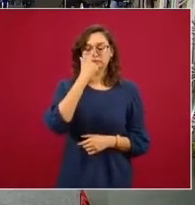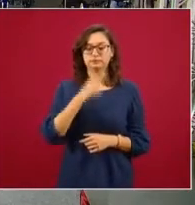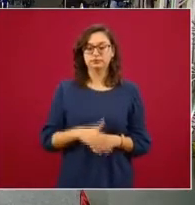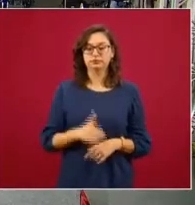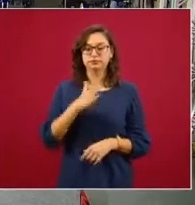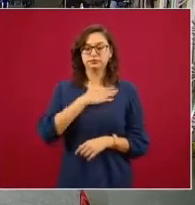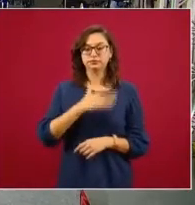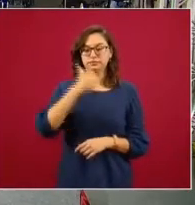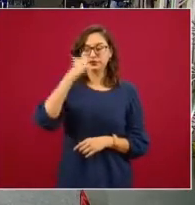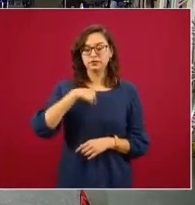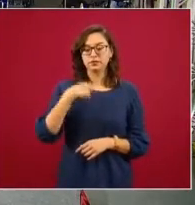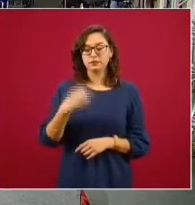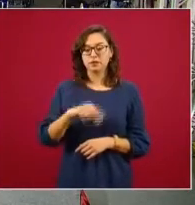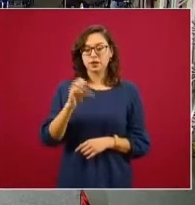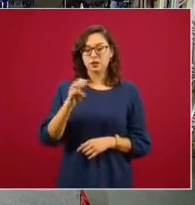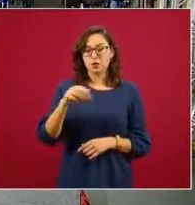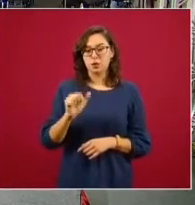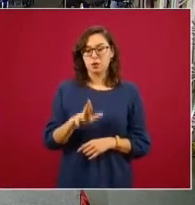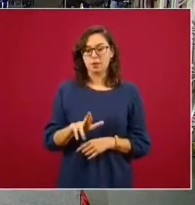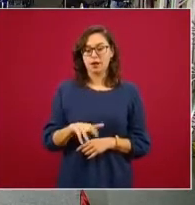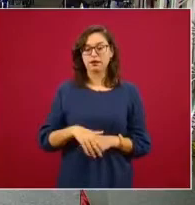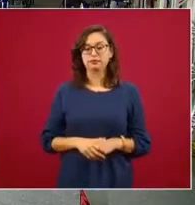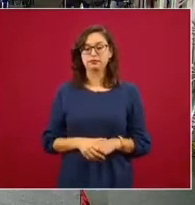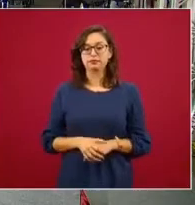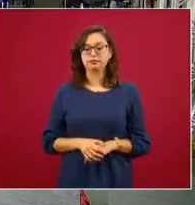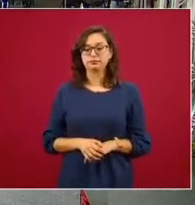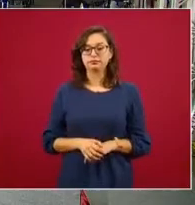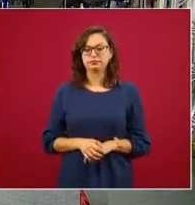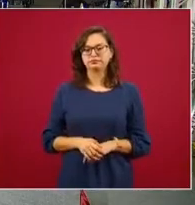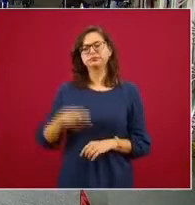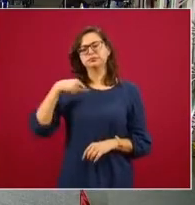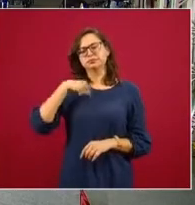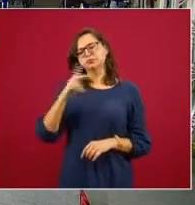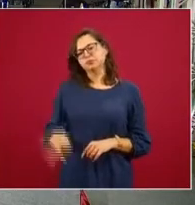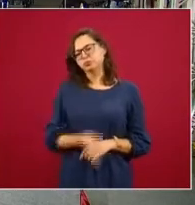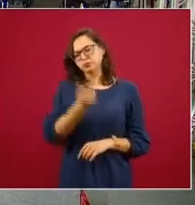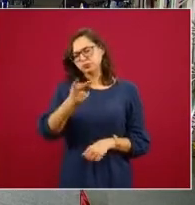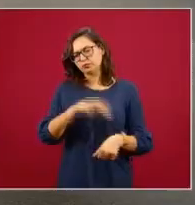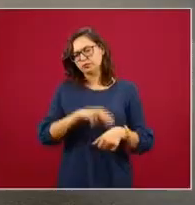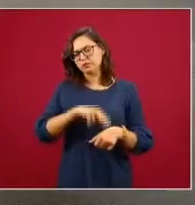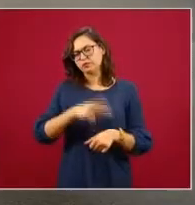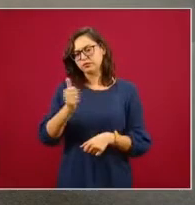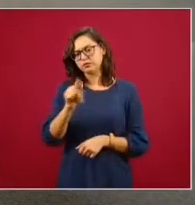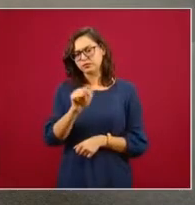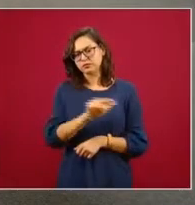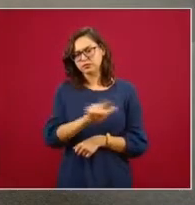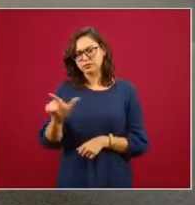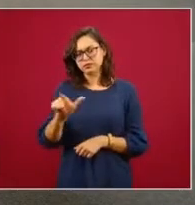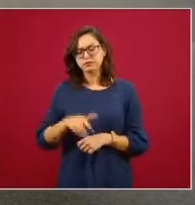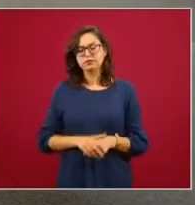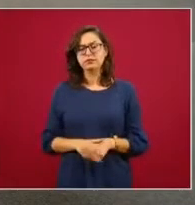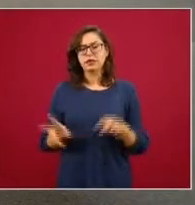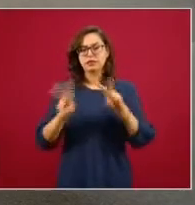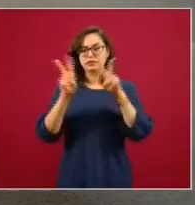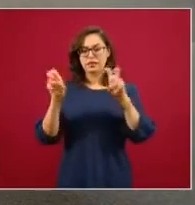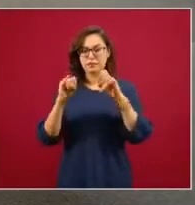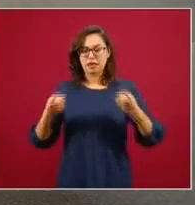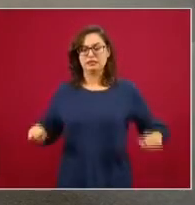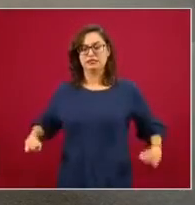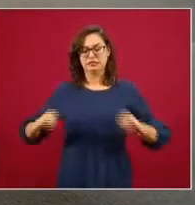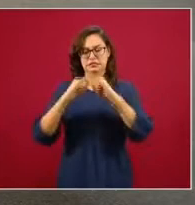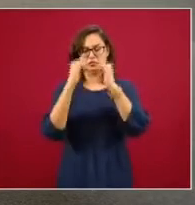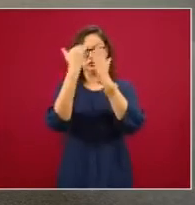Muy buenas noches, Omar Quiroga de Reporte Crítico. Tengo una pregunta, doctor Gatell, sobre el diseño institucional